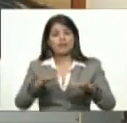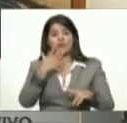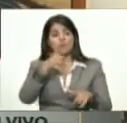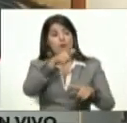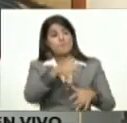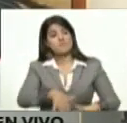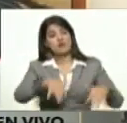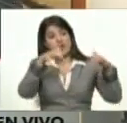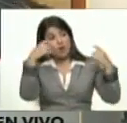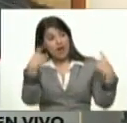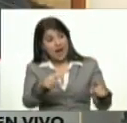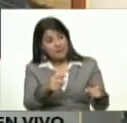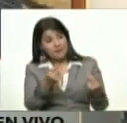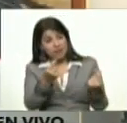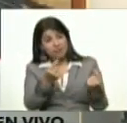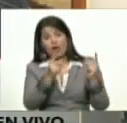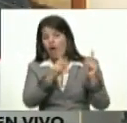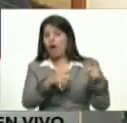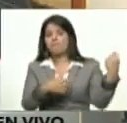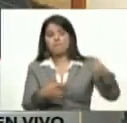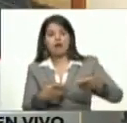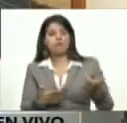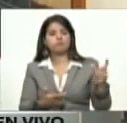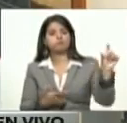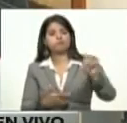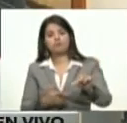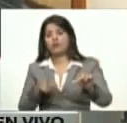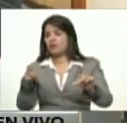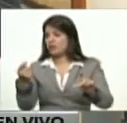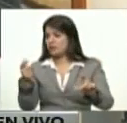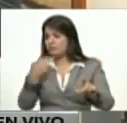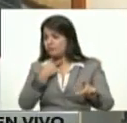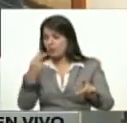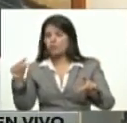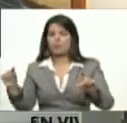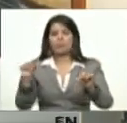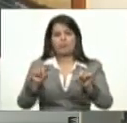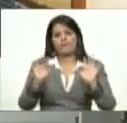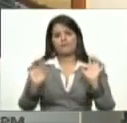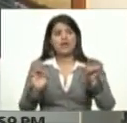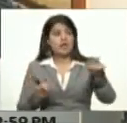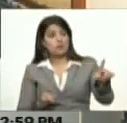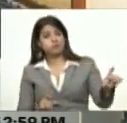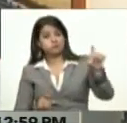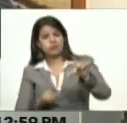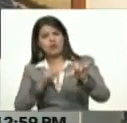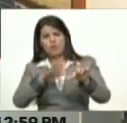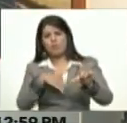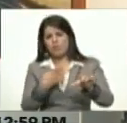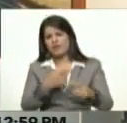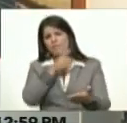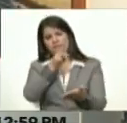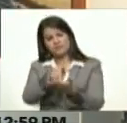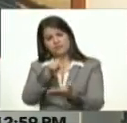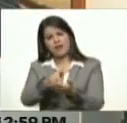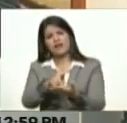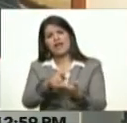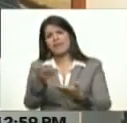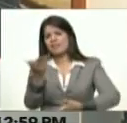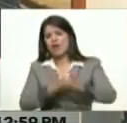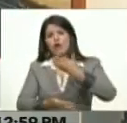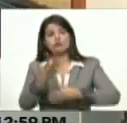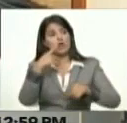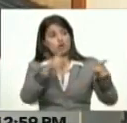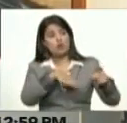gran capital es allí hacia donde tenemos que enfocarnos, y el gran capital puede participar en un negocio tan rentable como, por ejemplo,